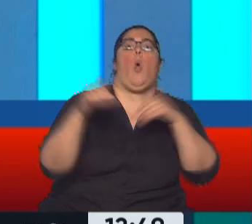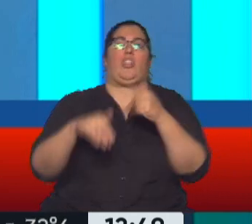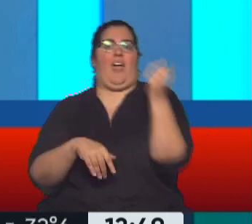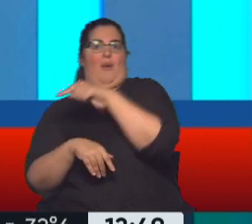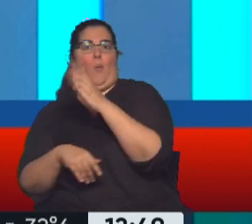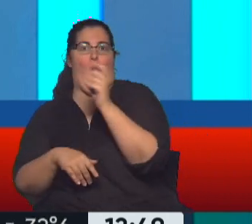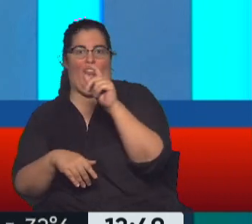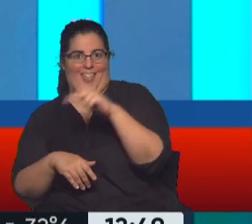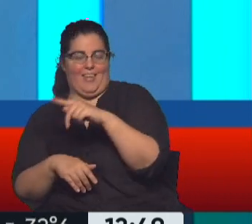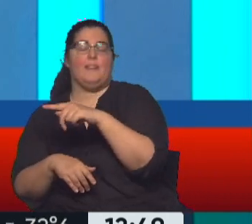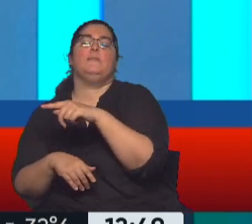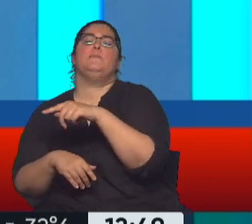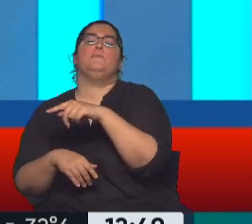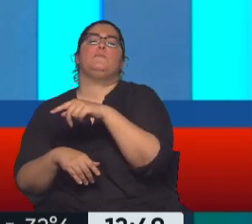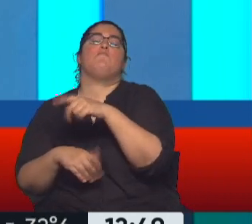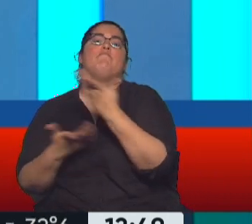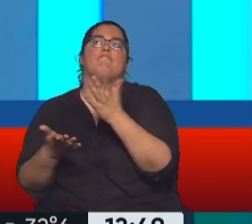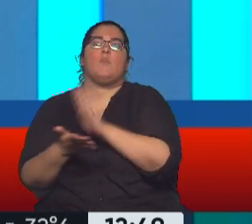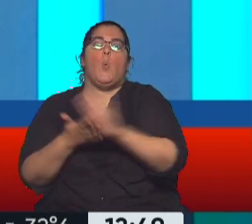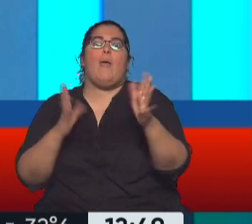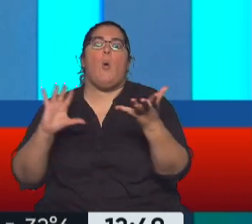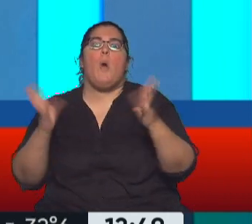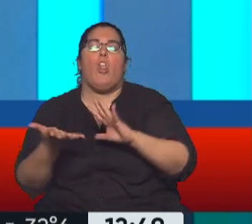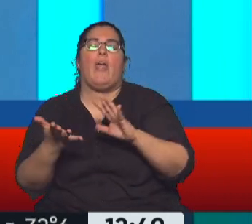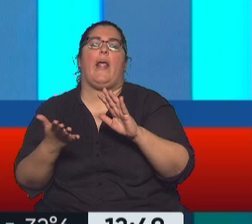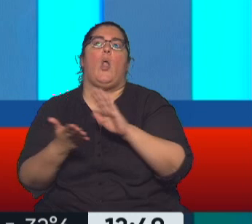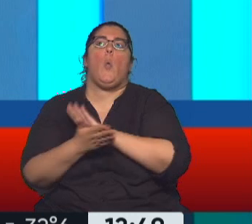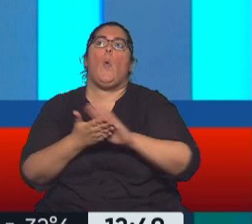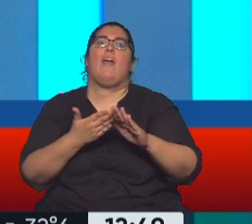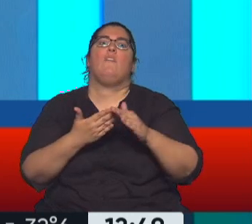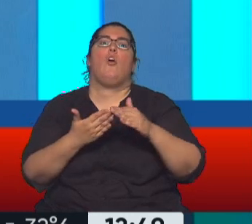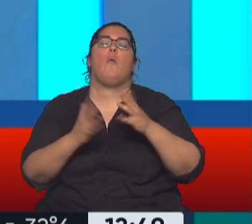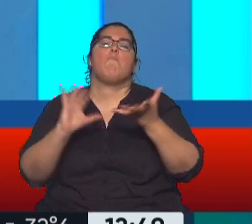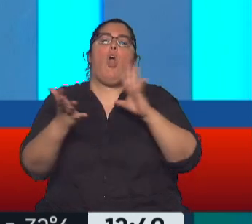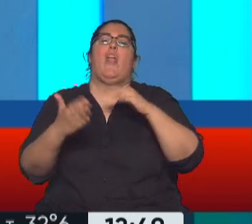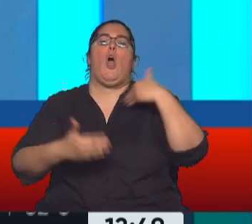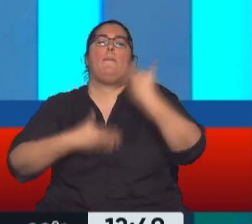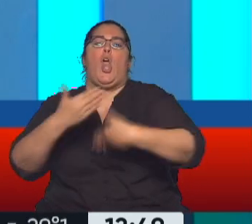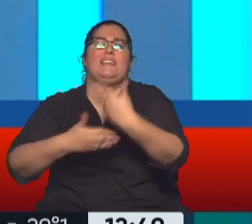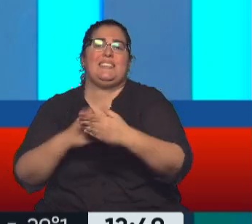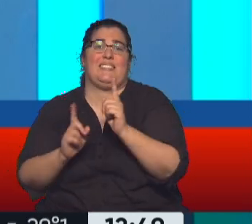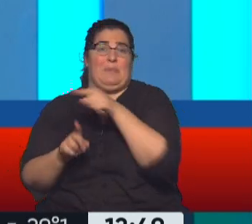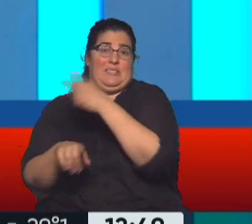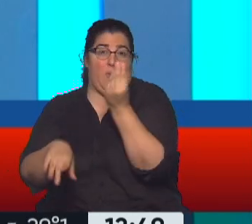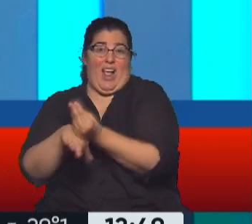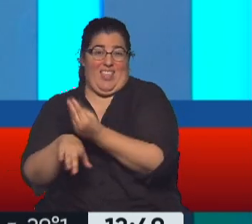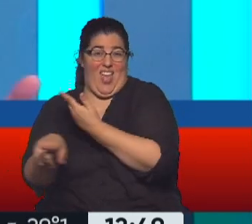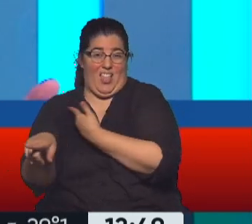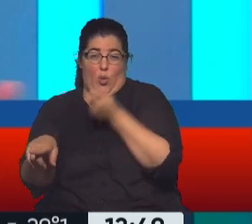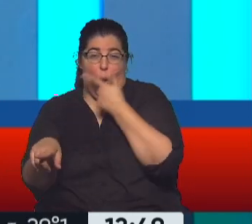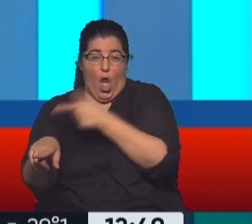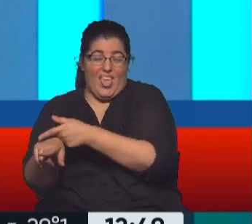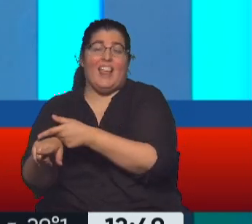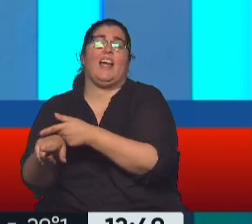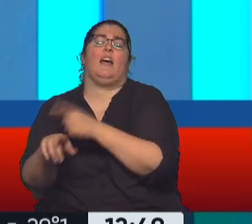llevar adelante este nuevo modelo o este nuevo modelo progresista en cierta forma, que es lo que Boric viene pregonando él y